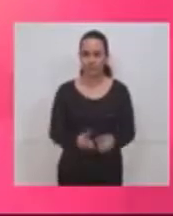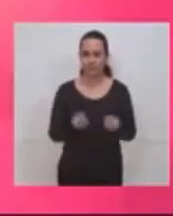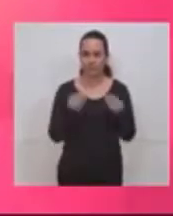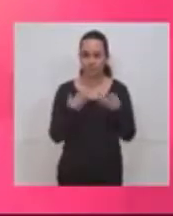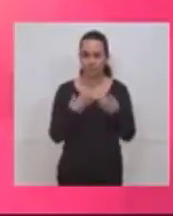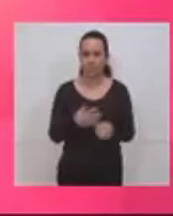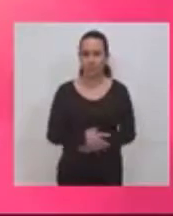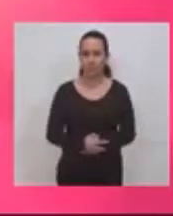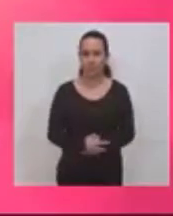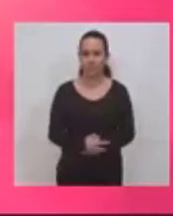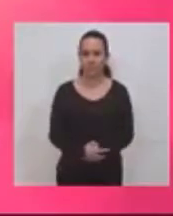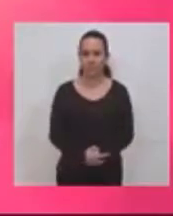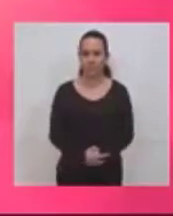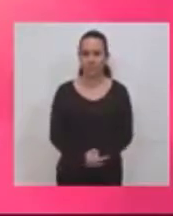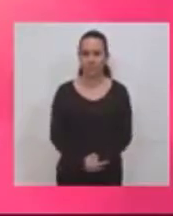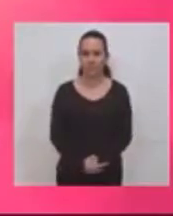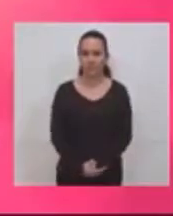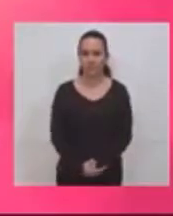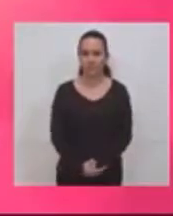Oye, por el dilo.